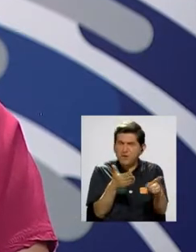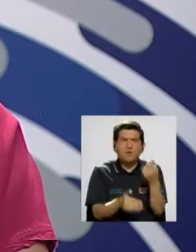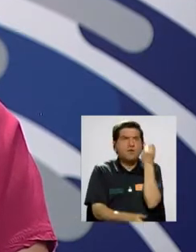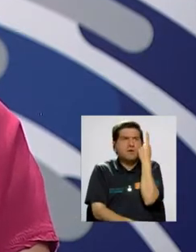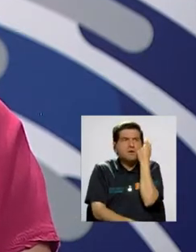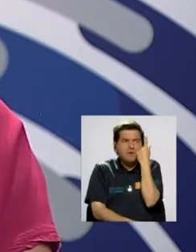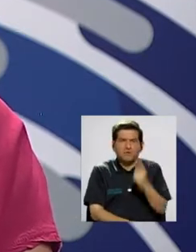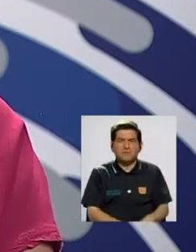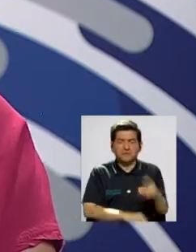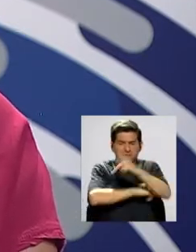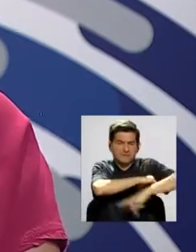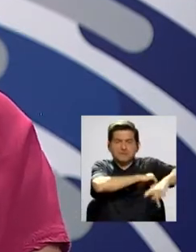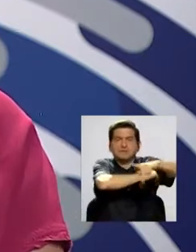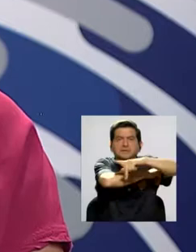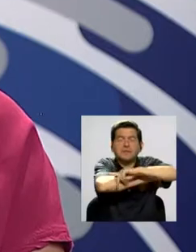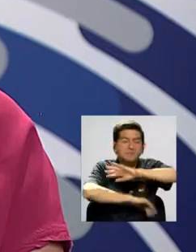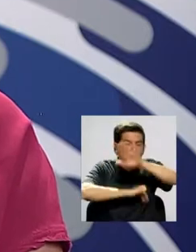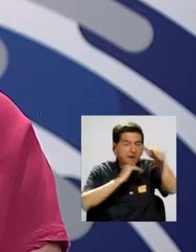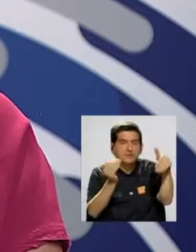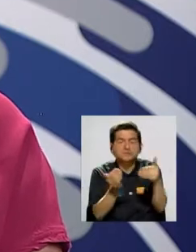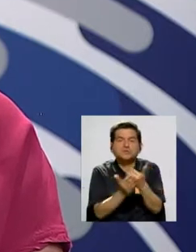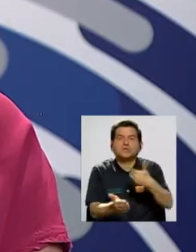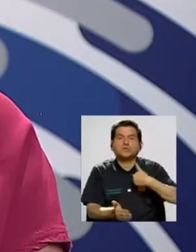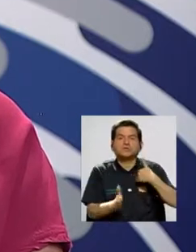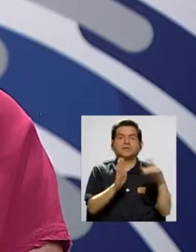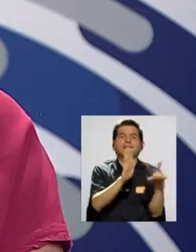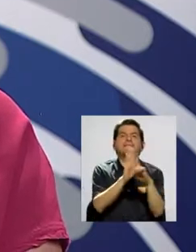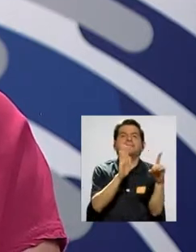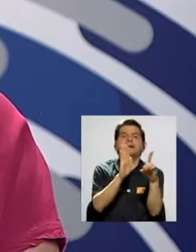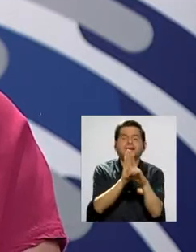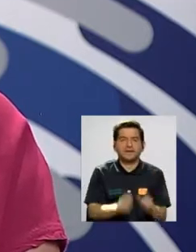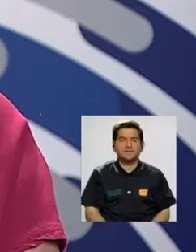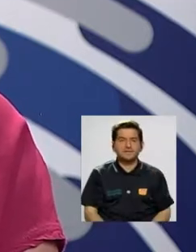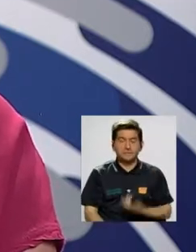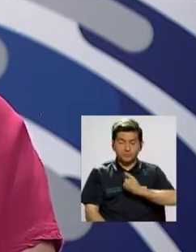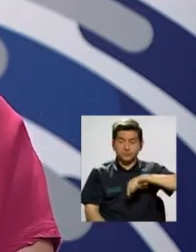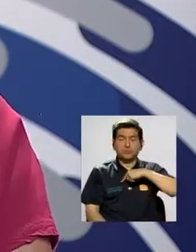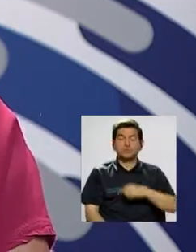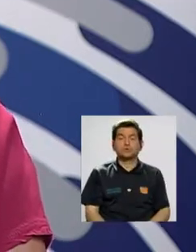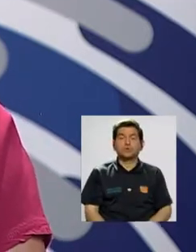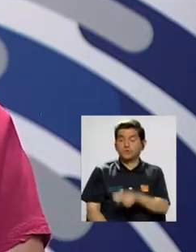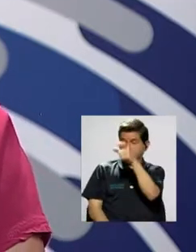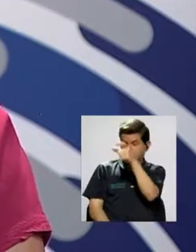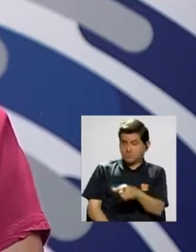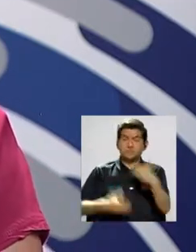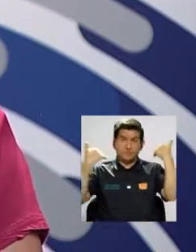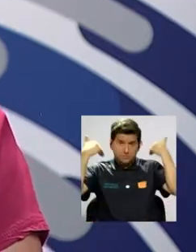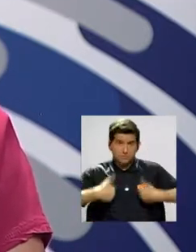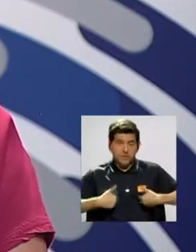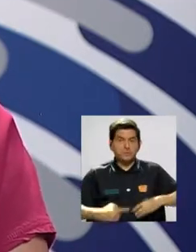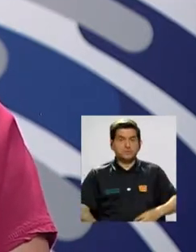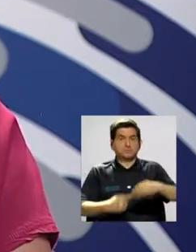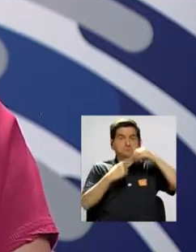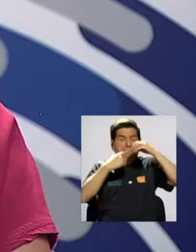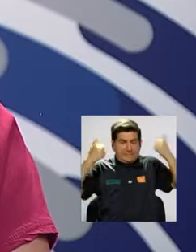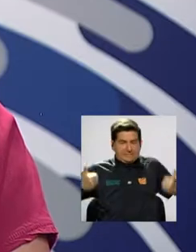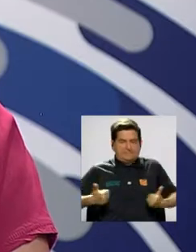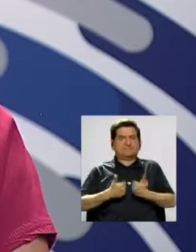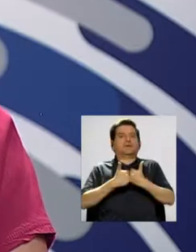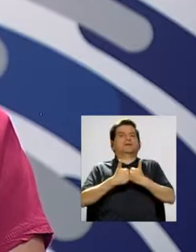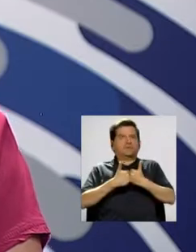entender que en este país todos y todas tenemos derechos porque somos humanos y humanas va a ser uno de los principales